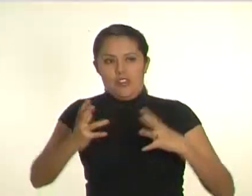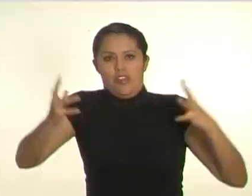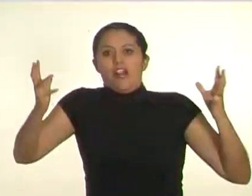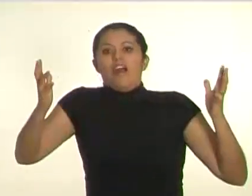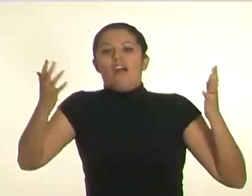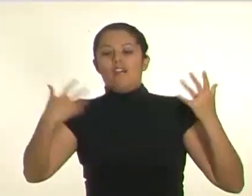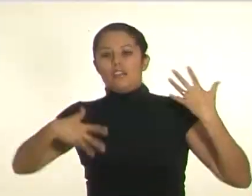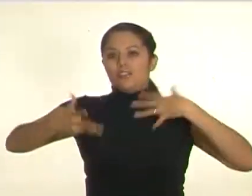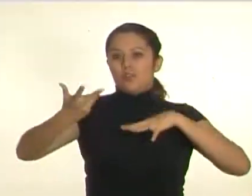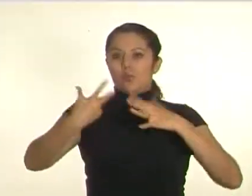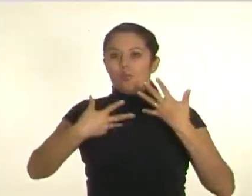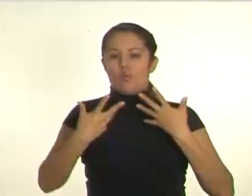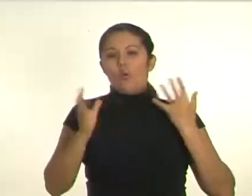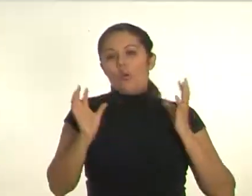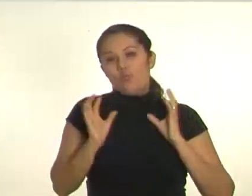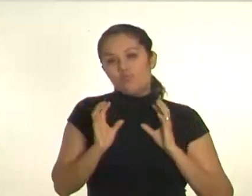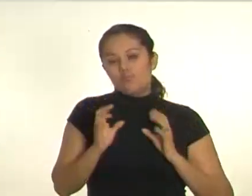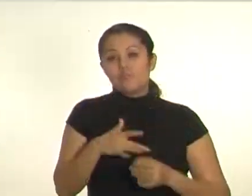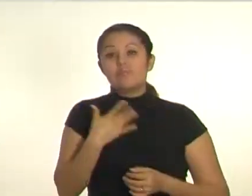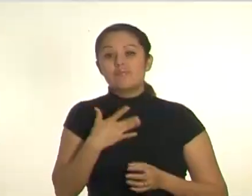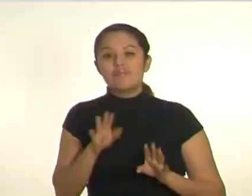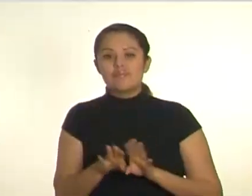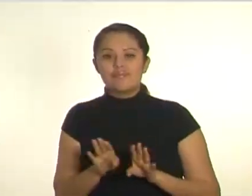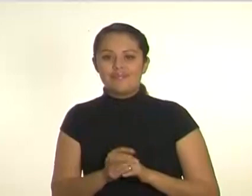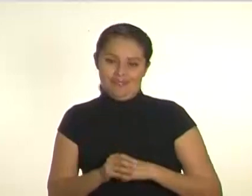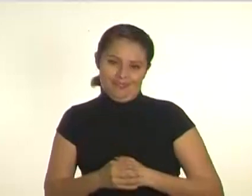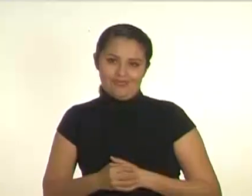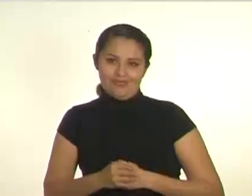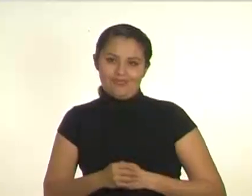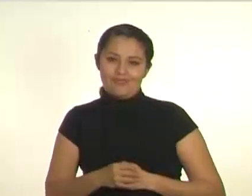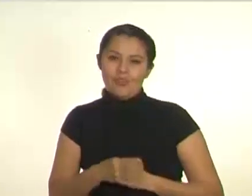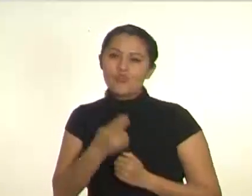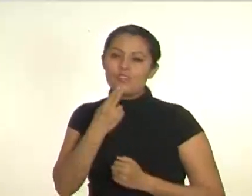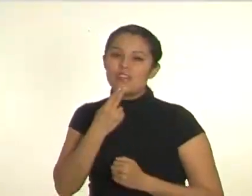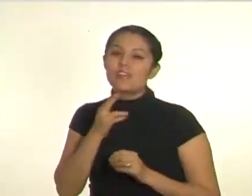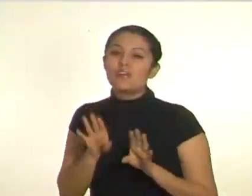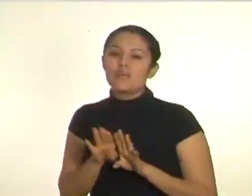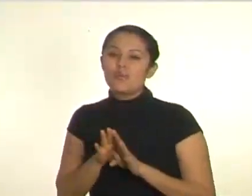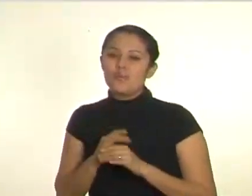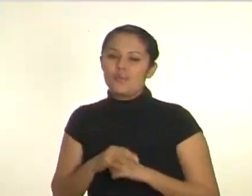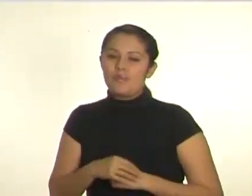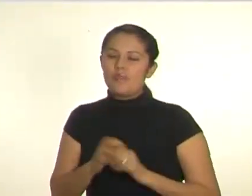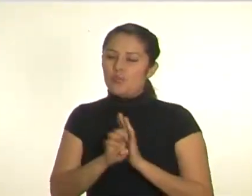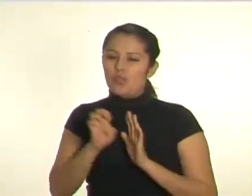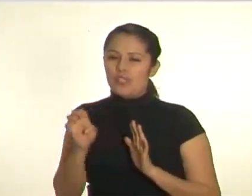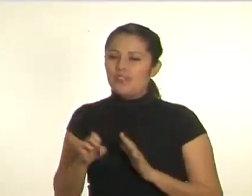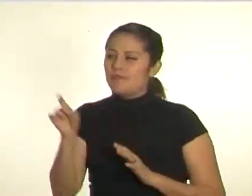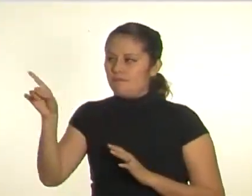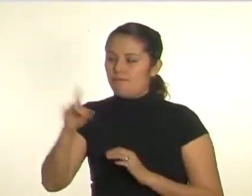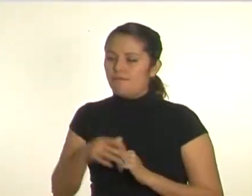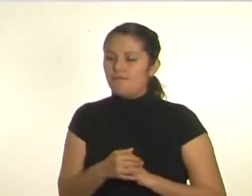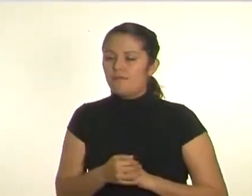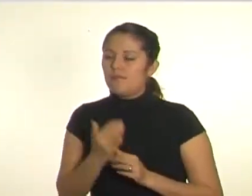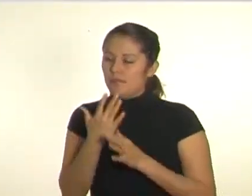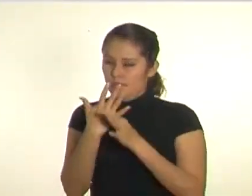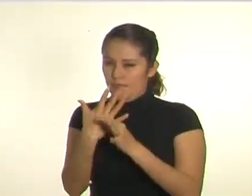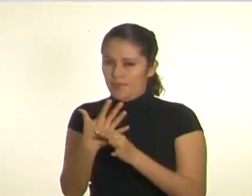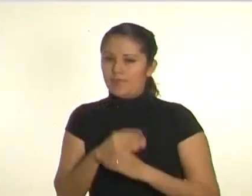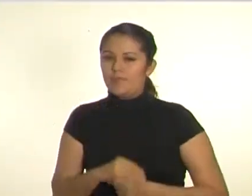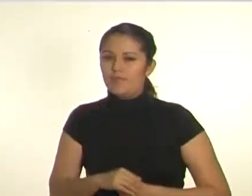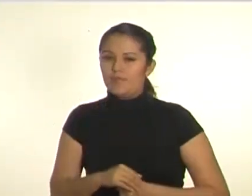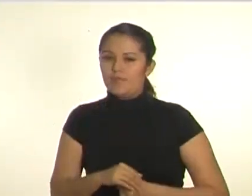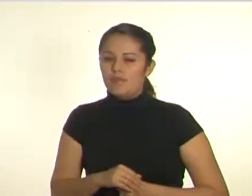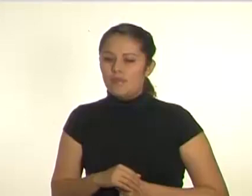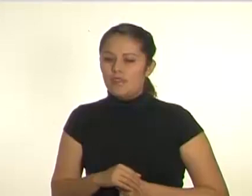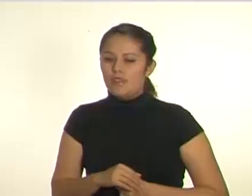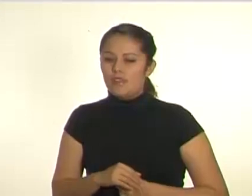e identificarlos en su utilidad. Por ejemplo, dice,